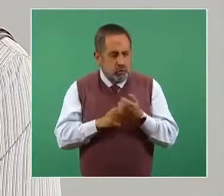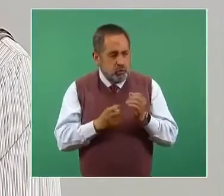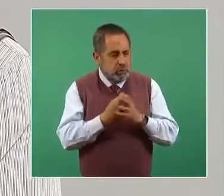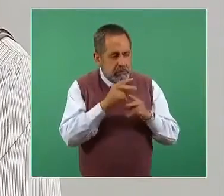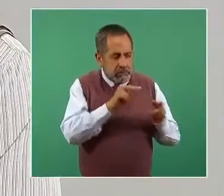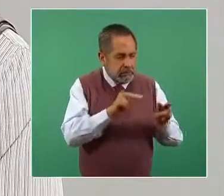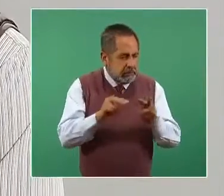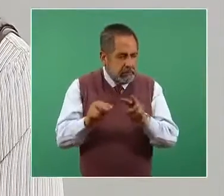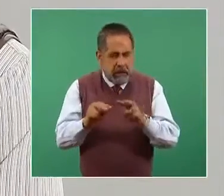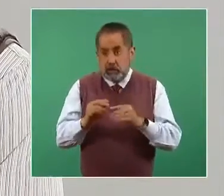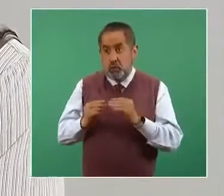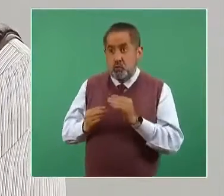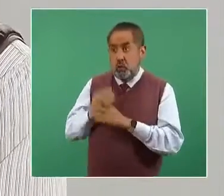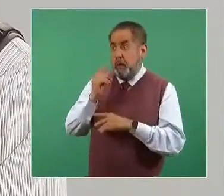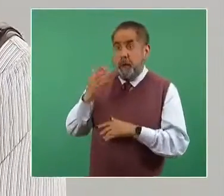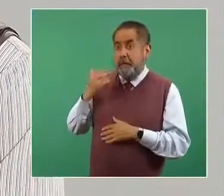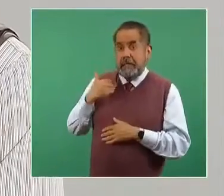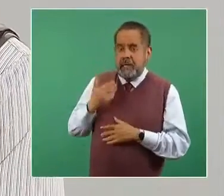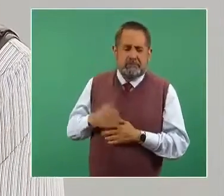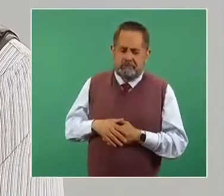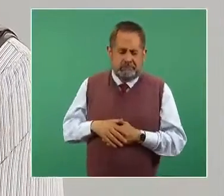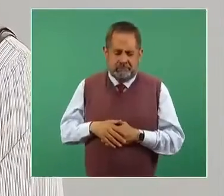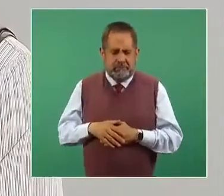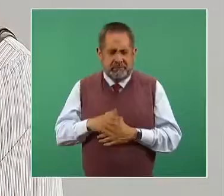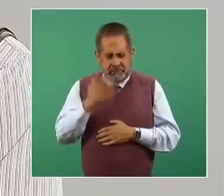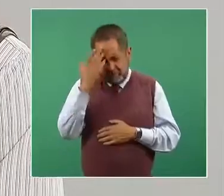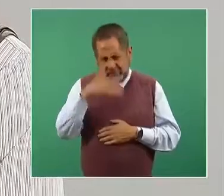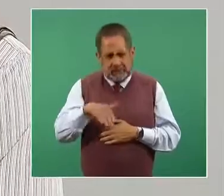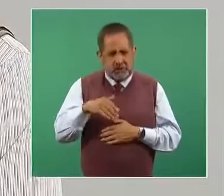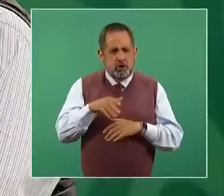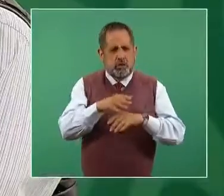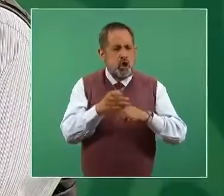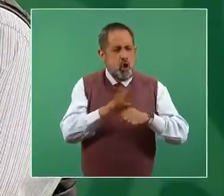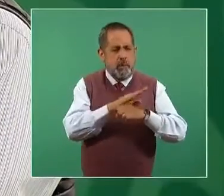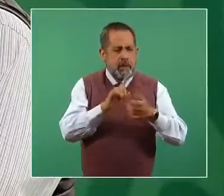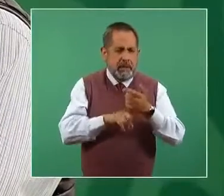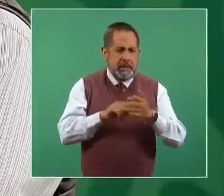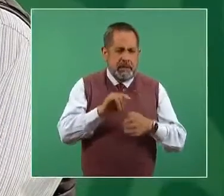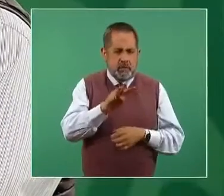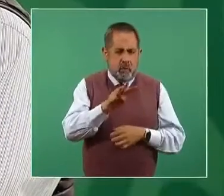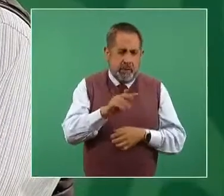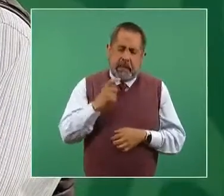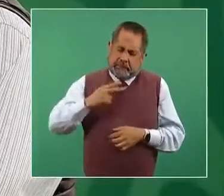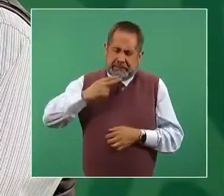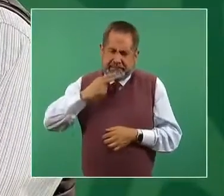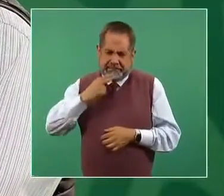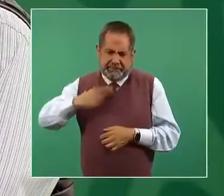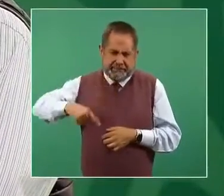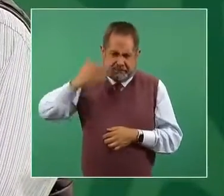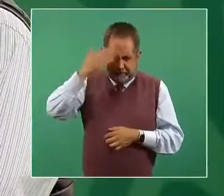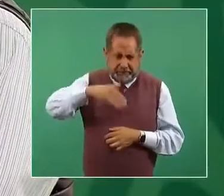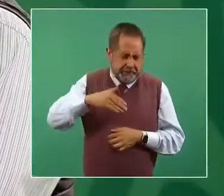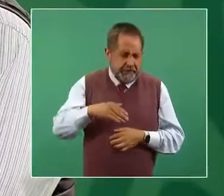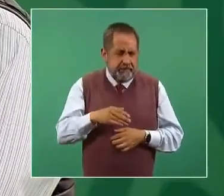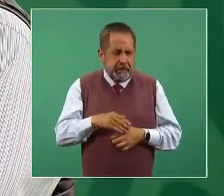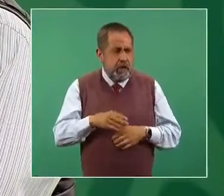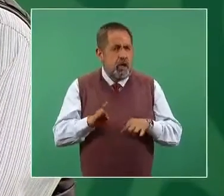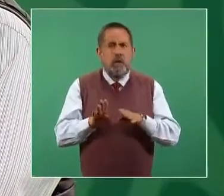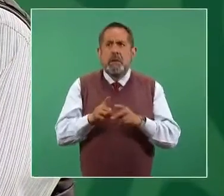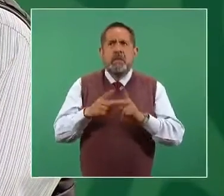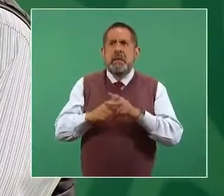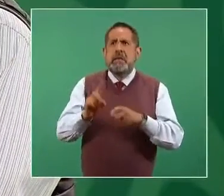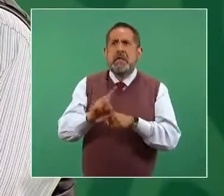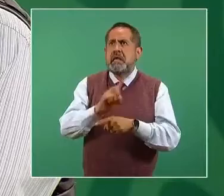no es tampoco nueva, no es específica para COVID-19, pero obviamente muy útil para COVID-19. Esta se viene